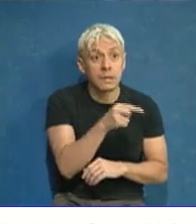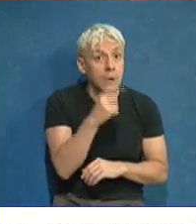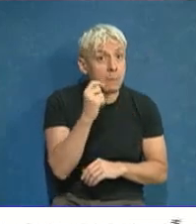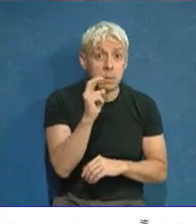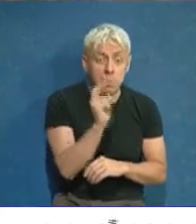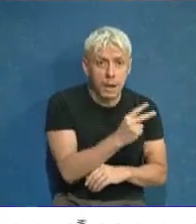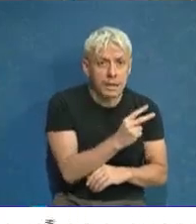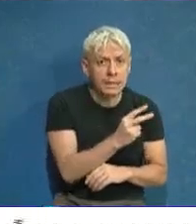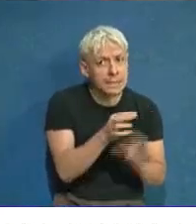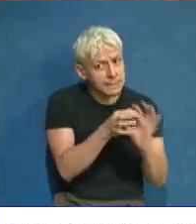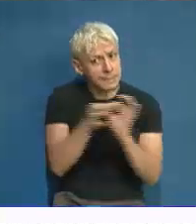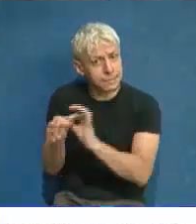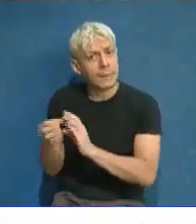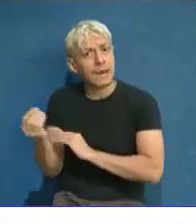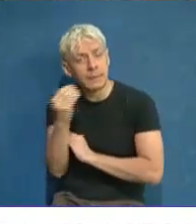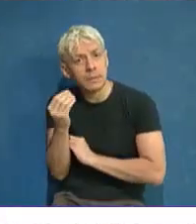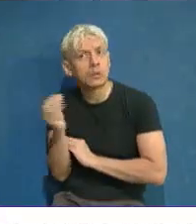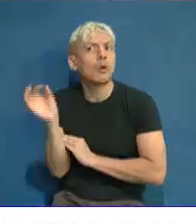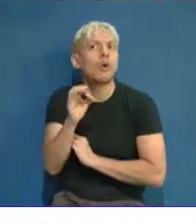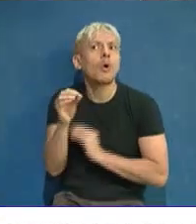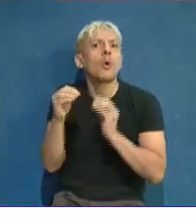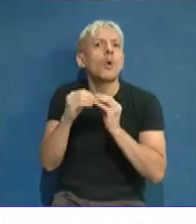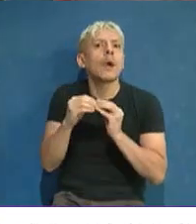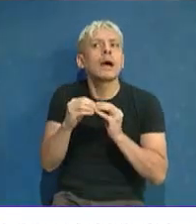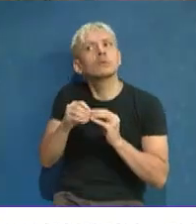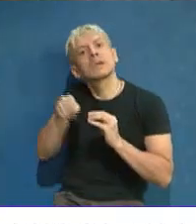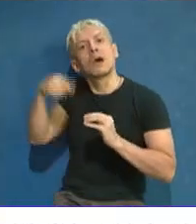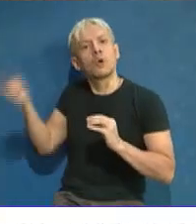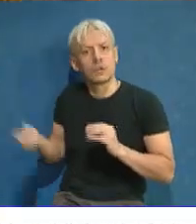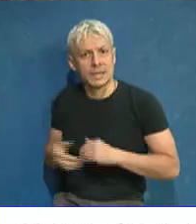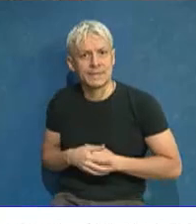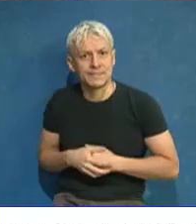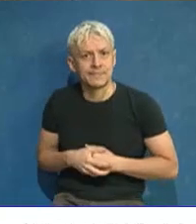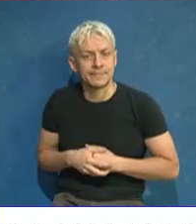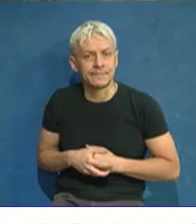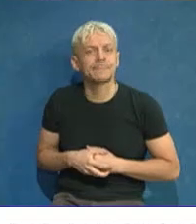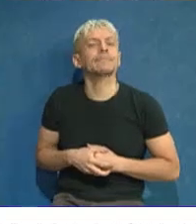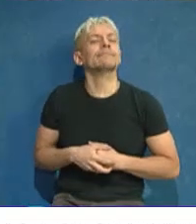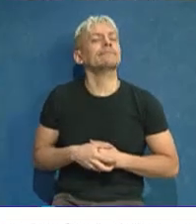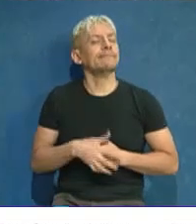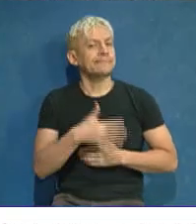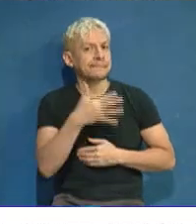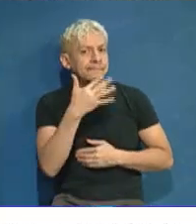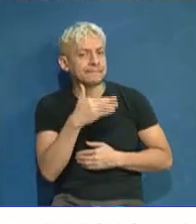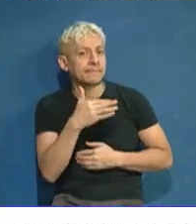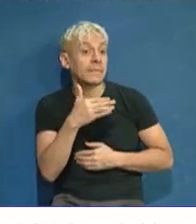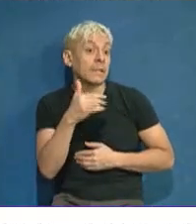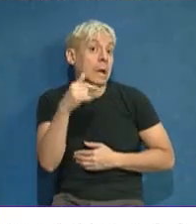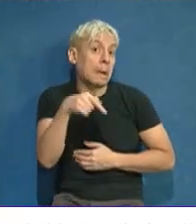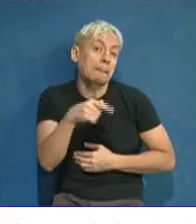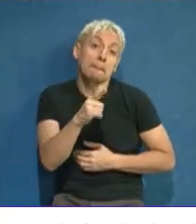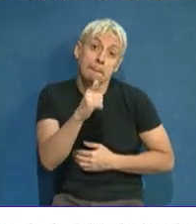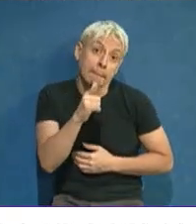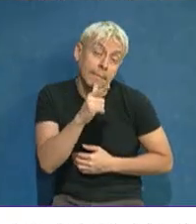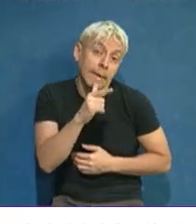alimento o fueron otros factores que llevaron a la muerte de la persona lo que hace presuponer en esta primera parte de la